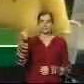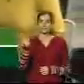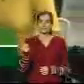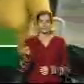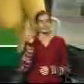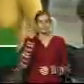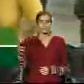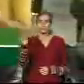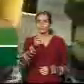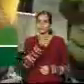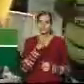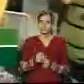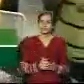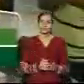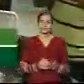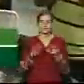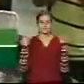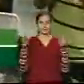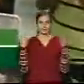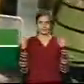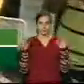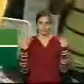compañero!